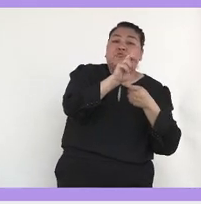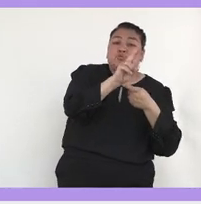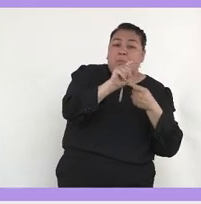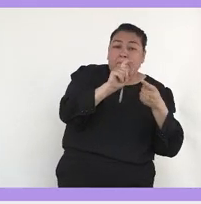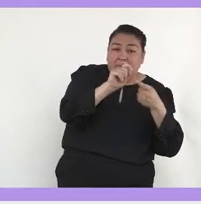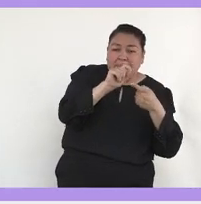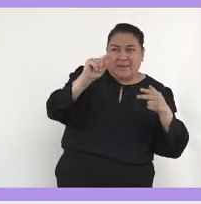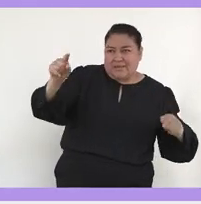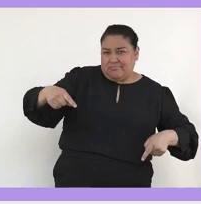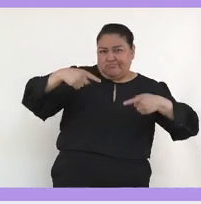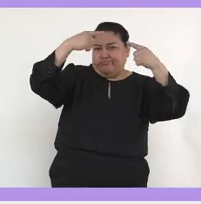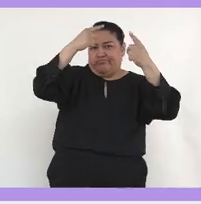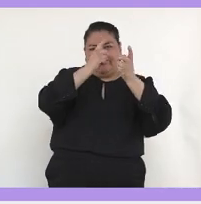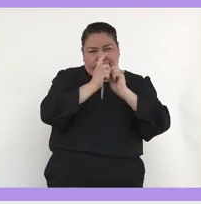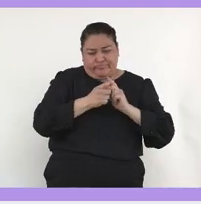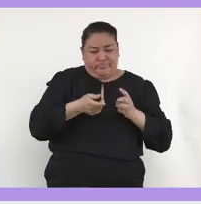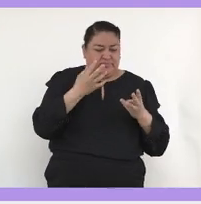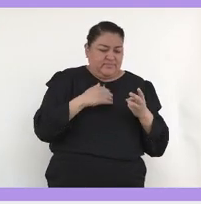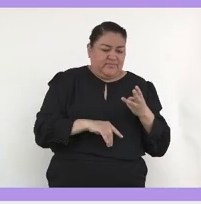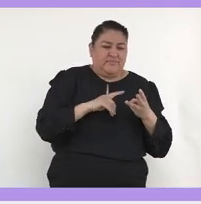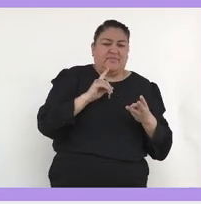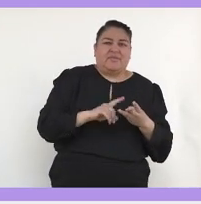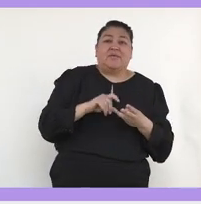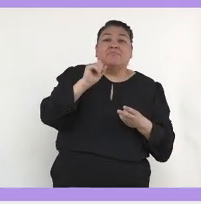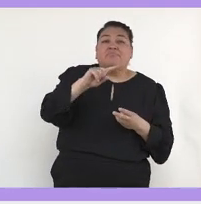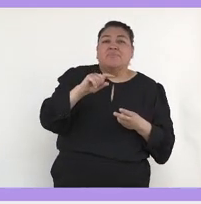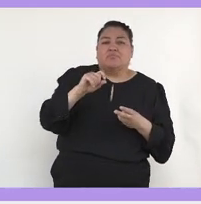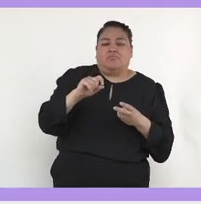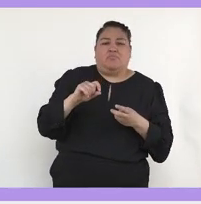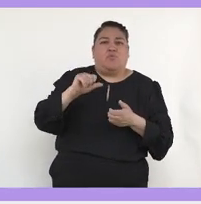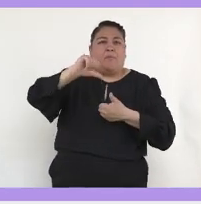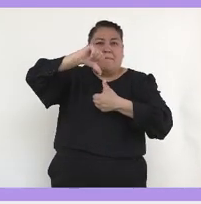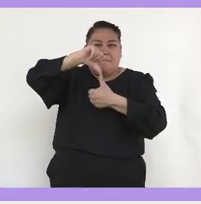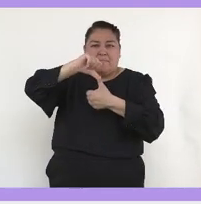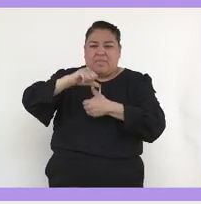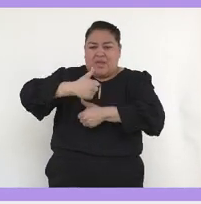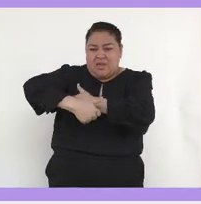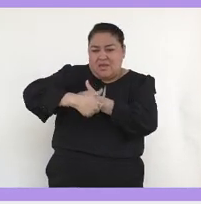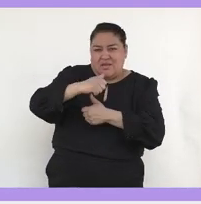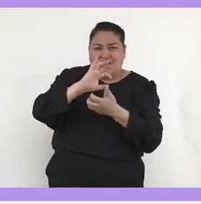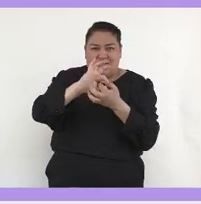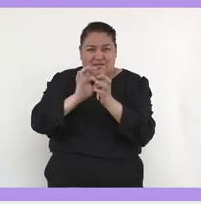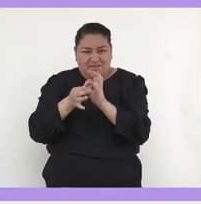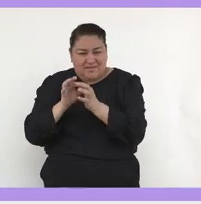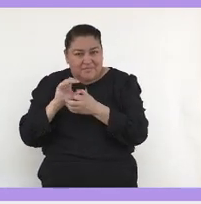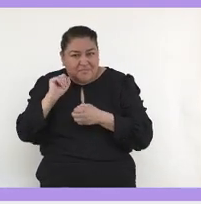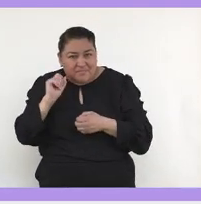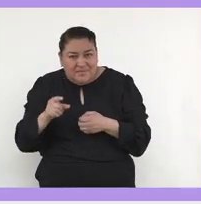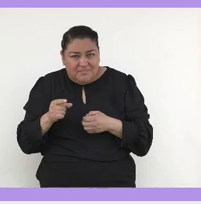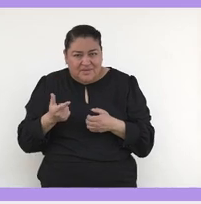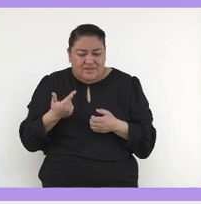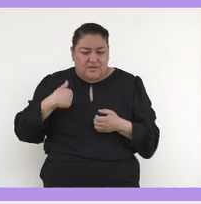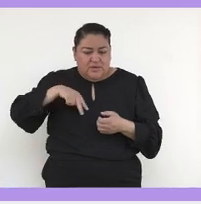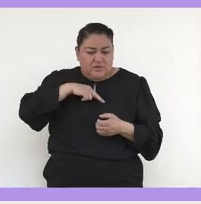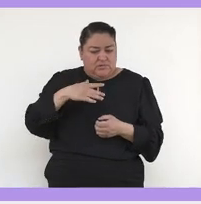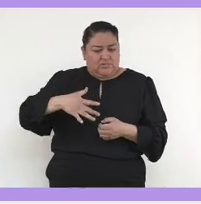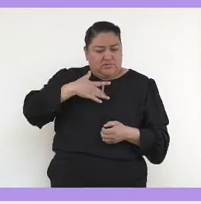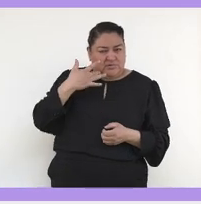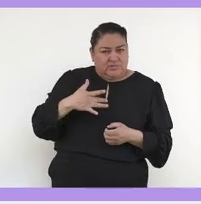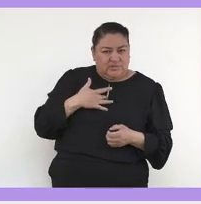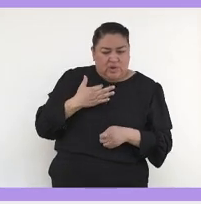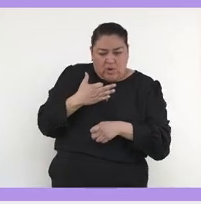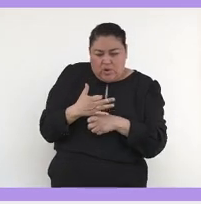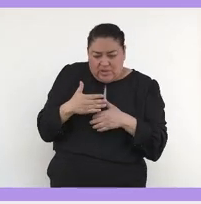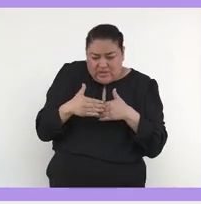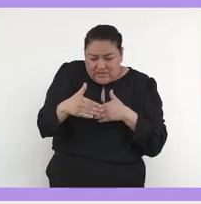centroamericanos o sea creo que el que también nos demos este espacio de de disfrutar todo lo que tenemos en frente todo lo que pasó atrás